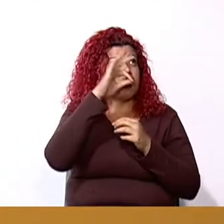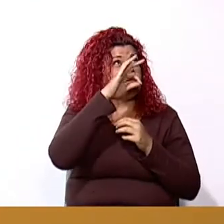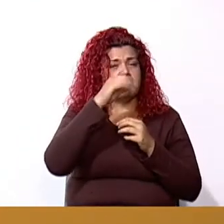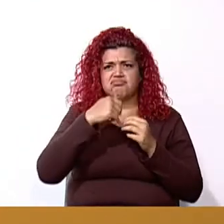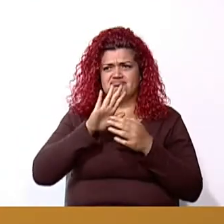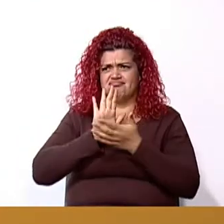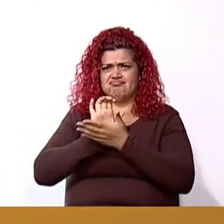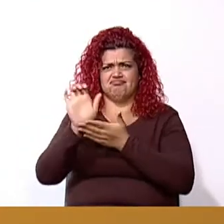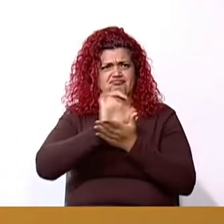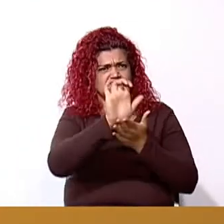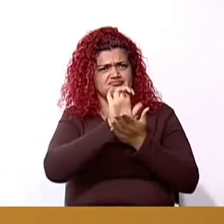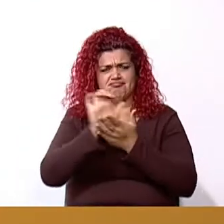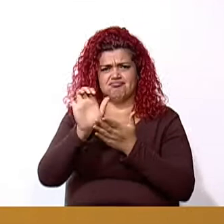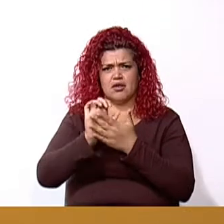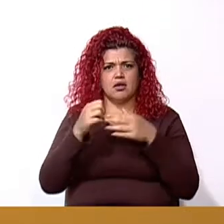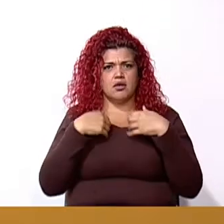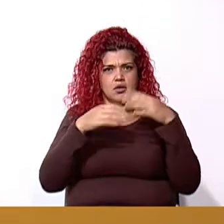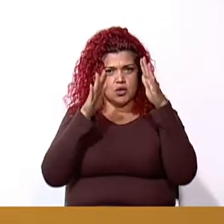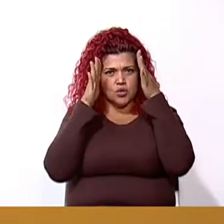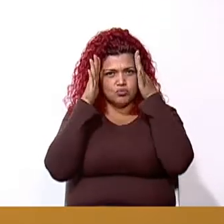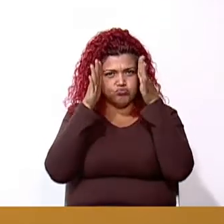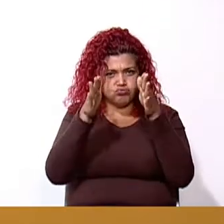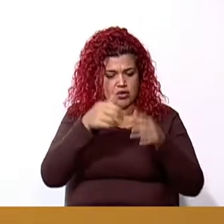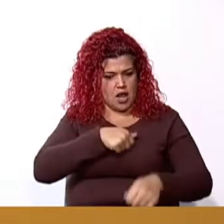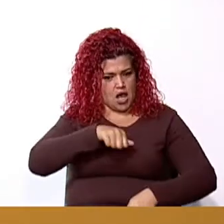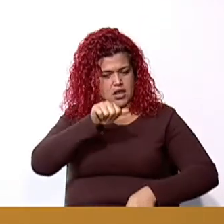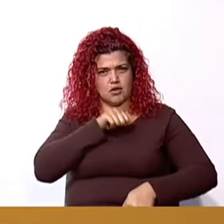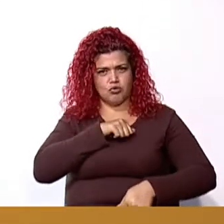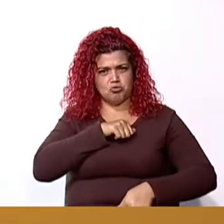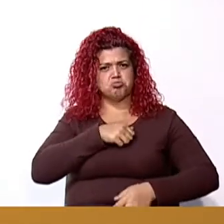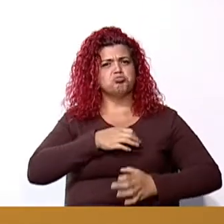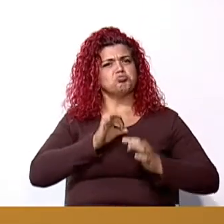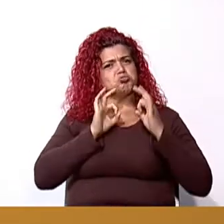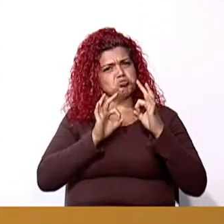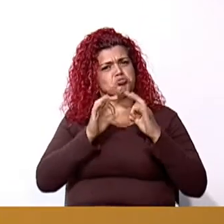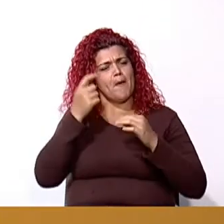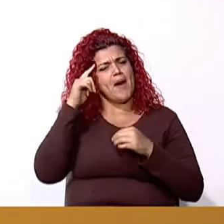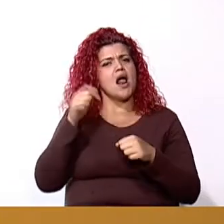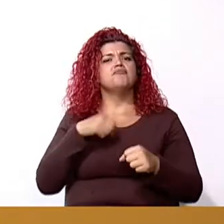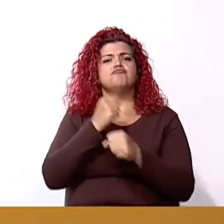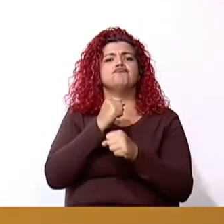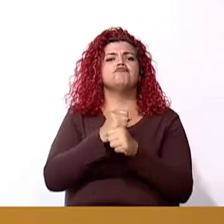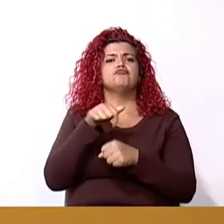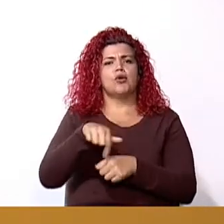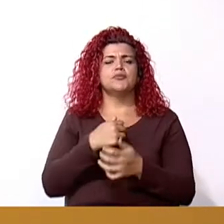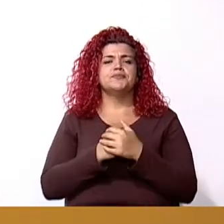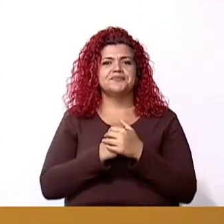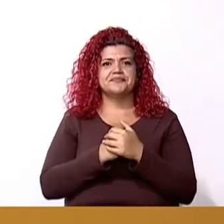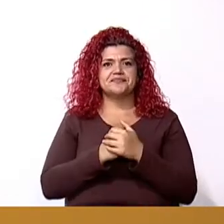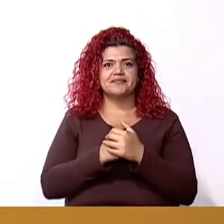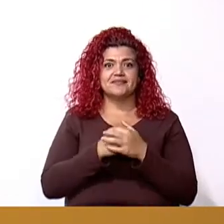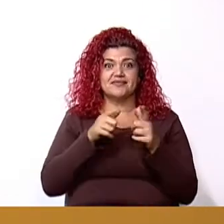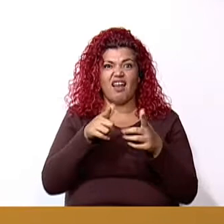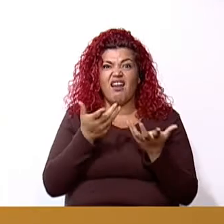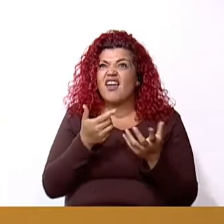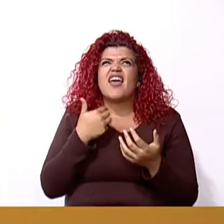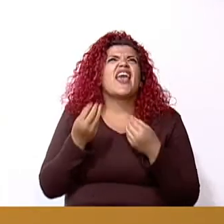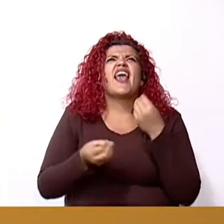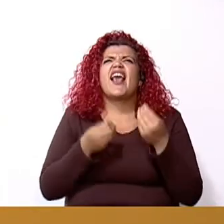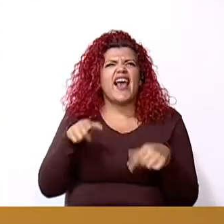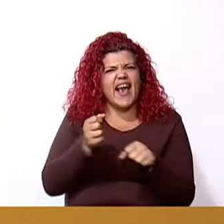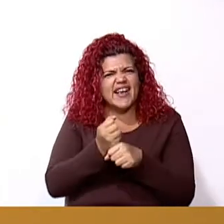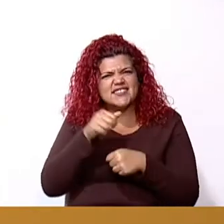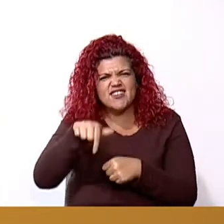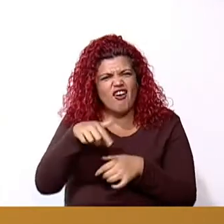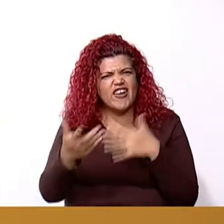tengamos una disposición y una actitud lindísima para trabajar el día de hoy. ¿Tienen curiosidad de qué vamos a